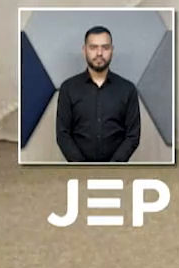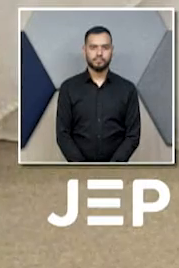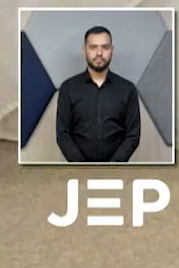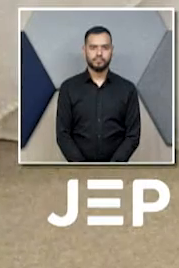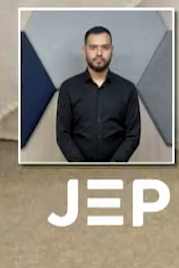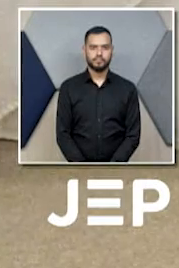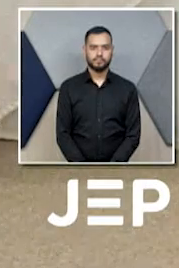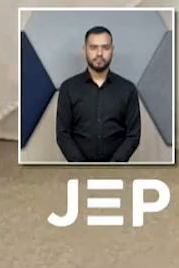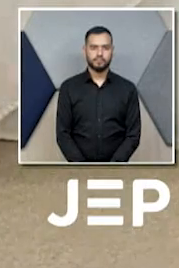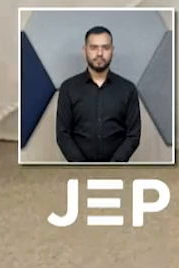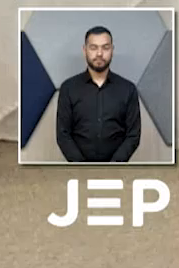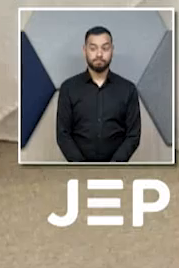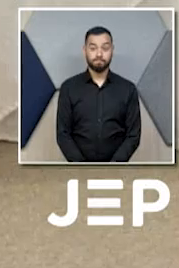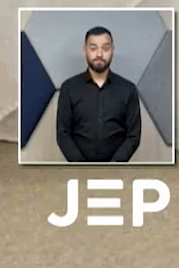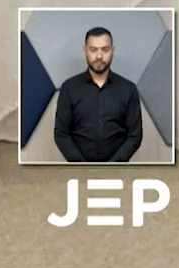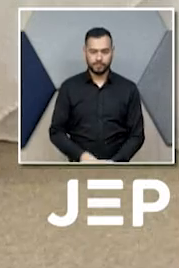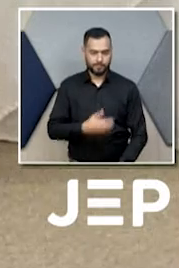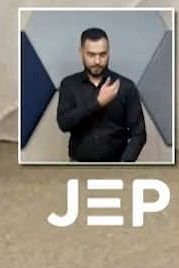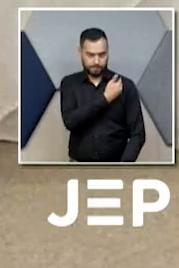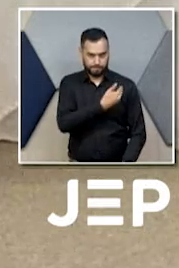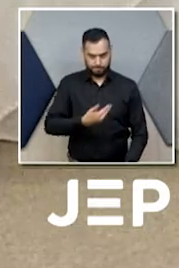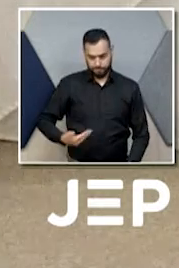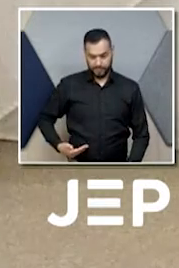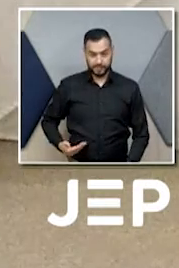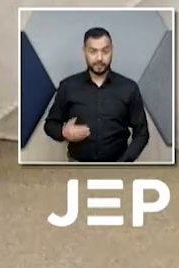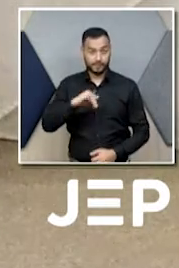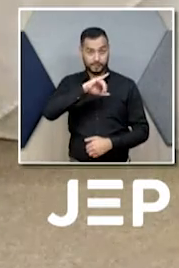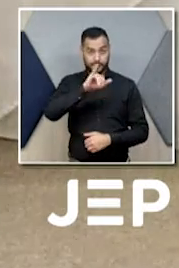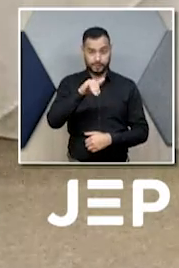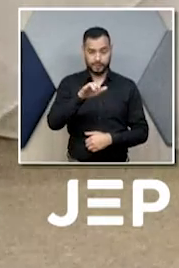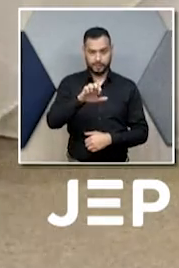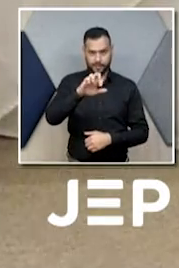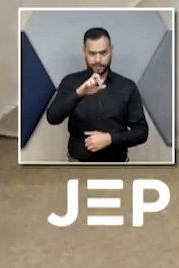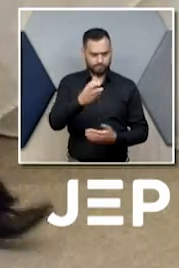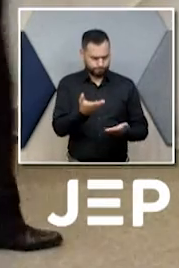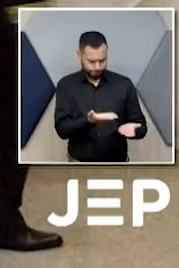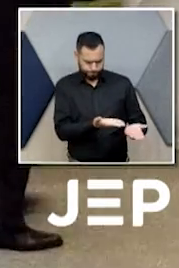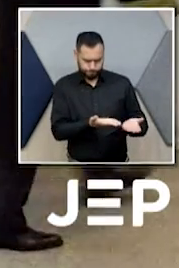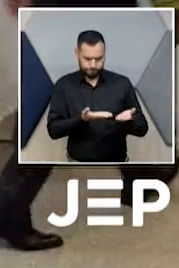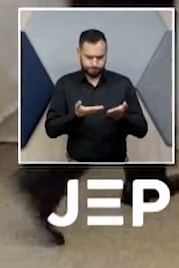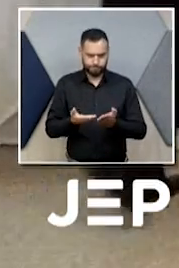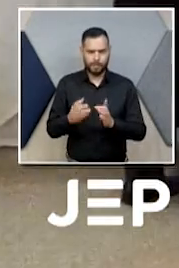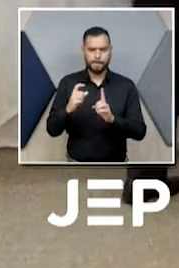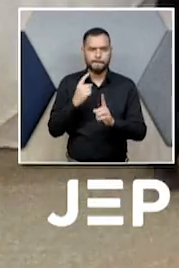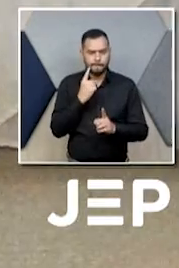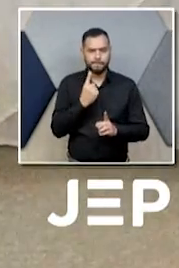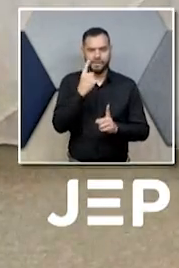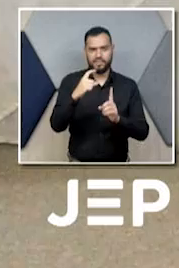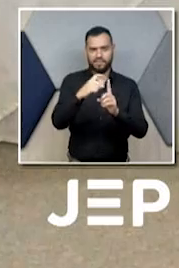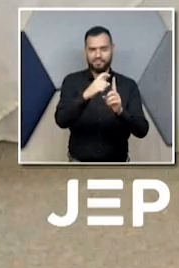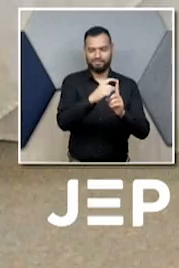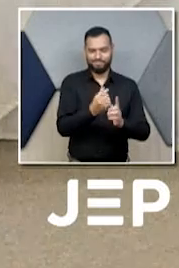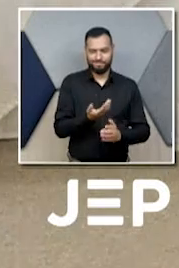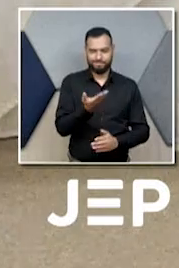Señor presidente de la JEP, lo invito entonces a que dirija sus primeras palabras.